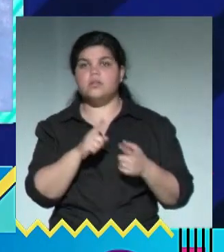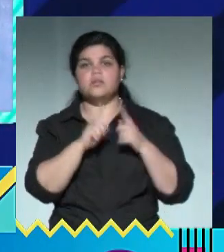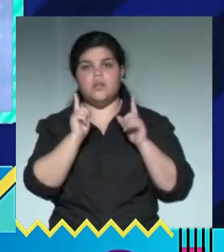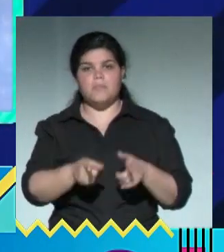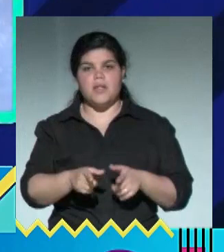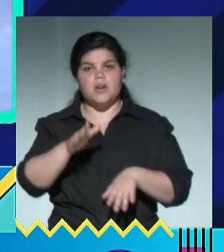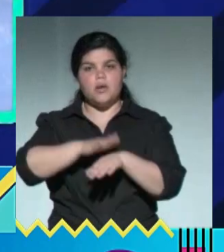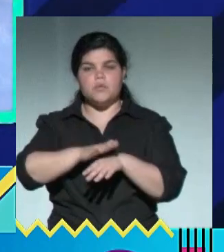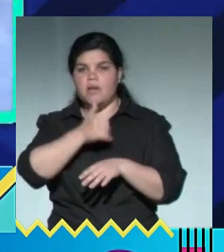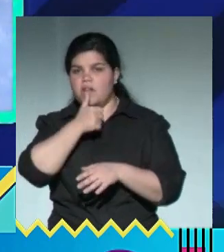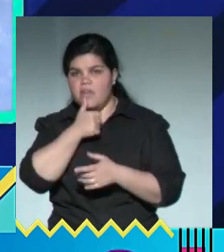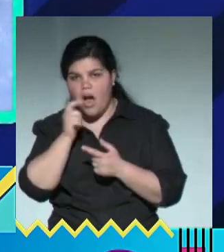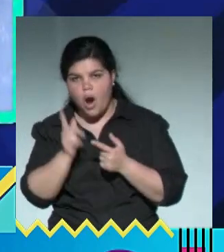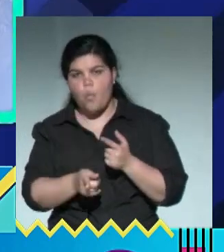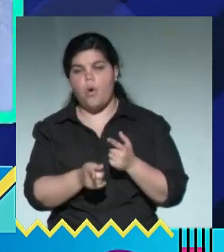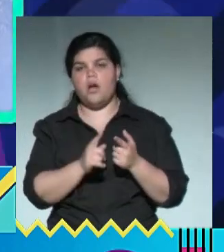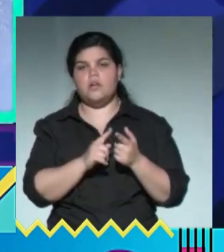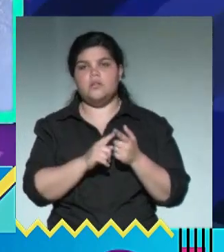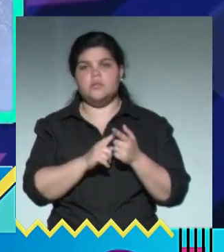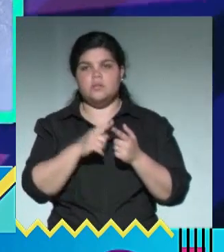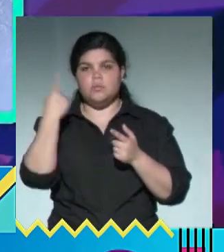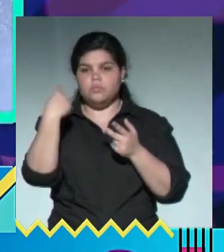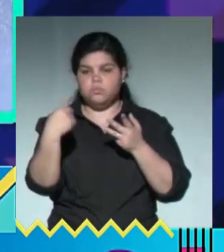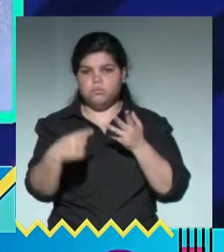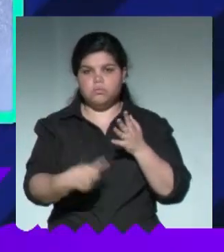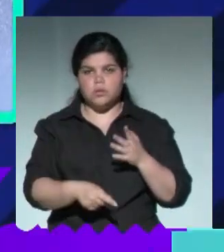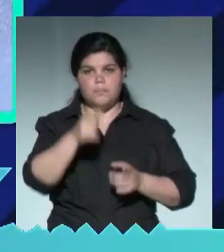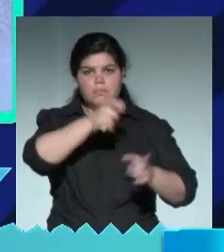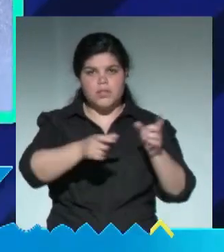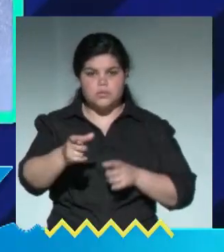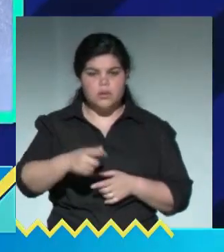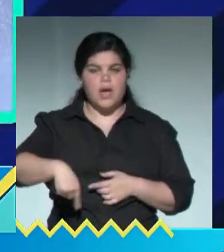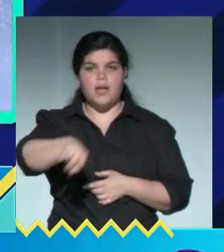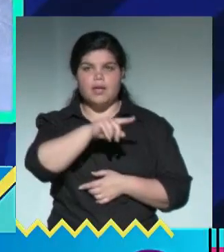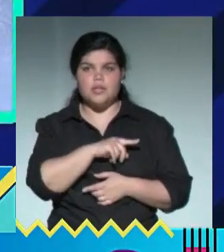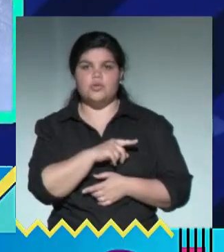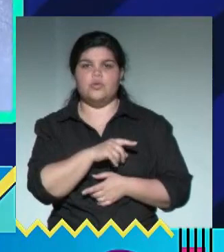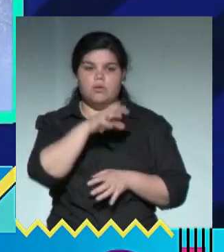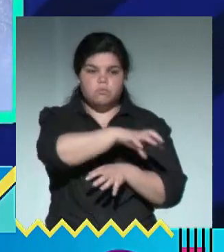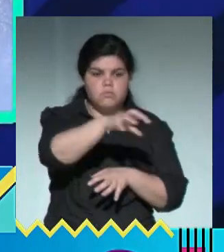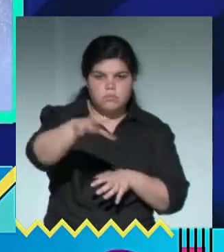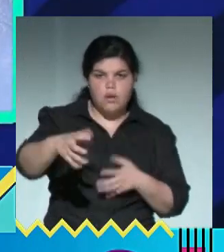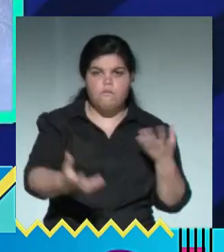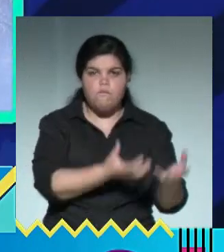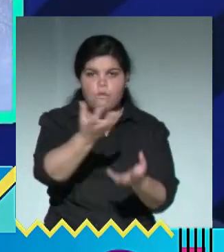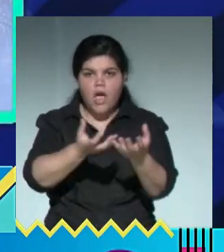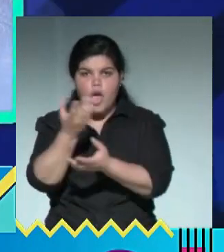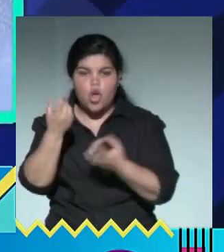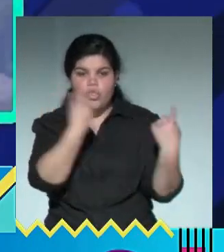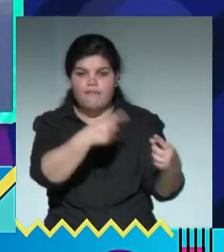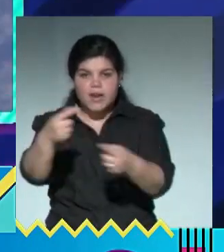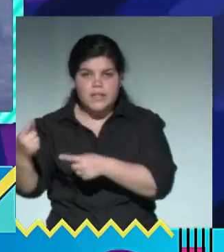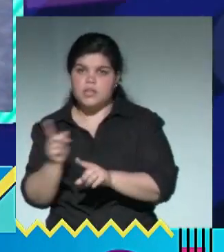de hidráulica. Ya no solamente aquellos que se encuentran en distintos momentos en incendios, ¿no? Sino